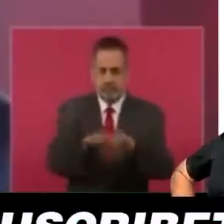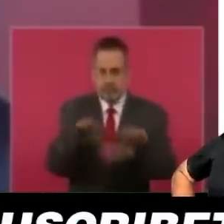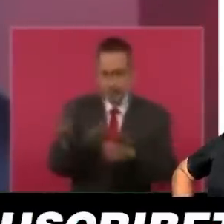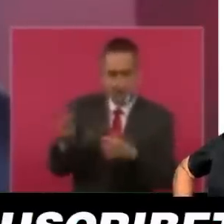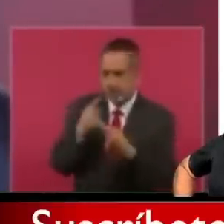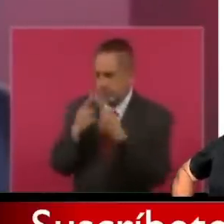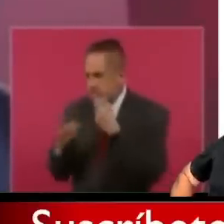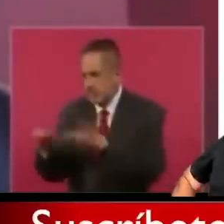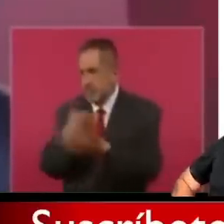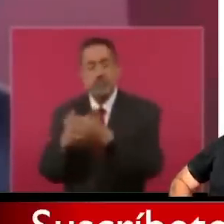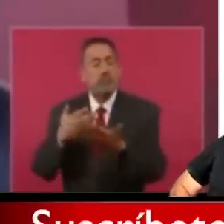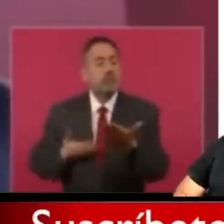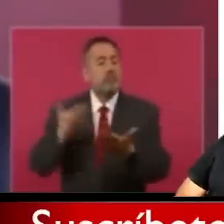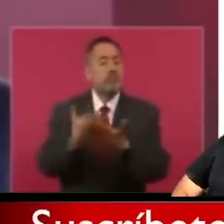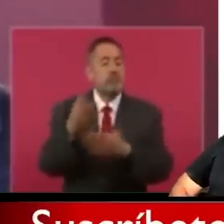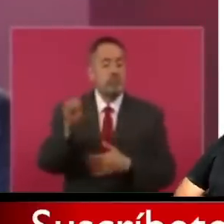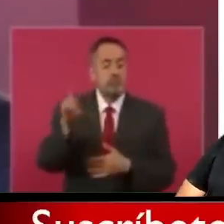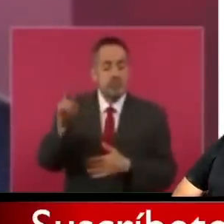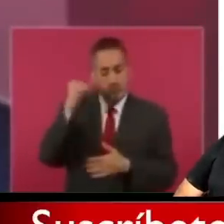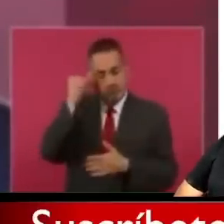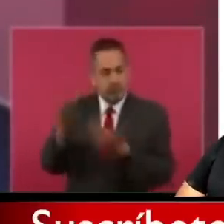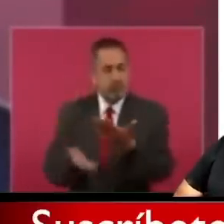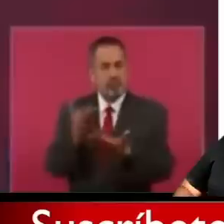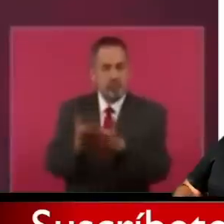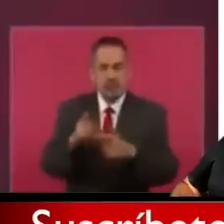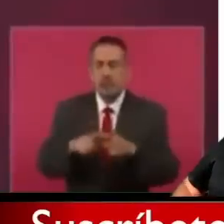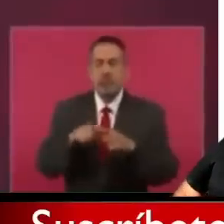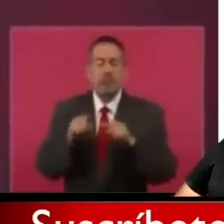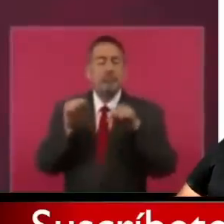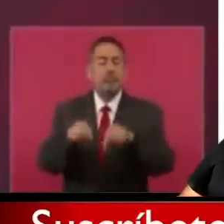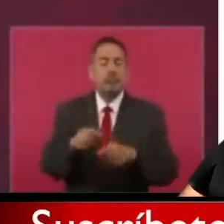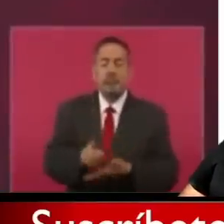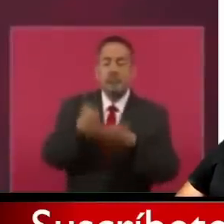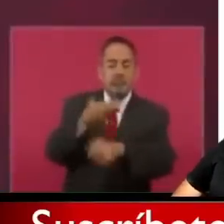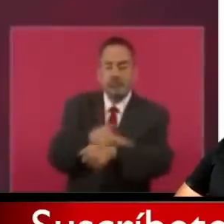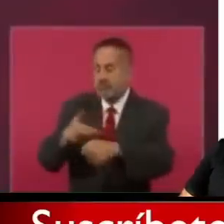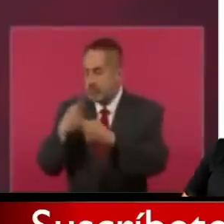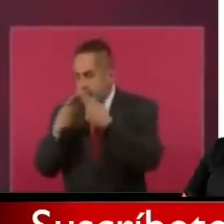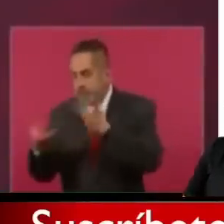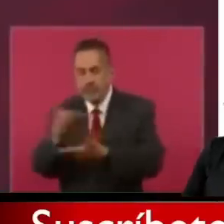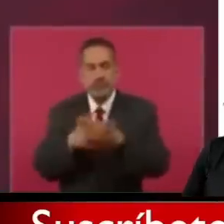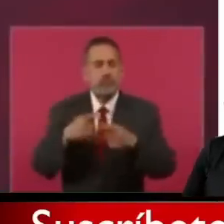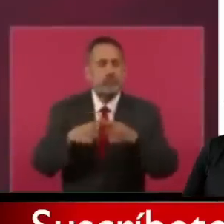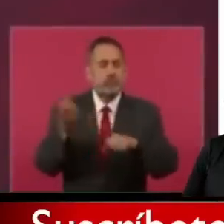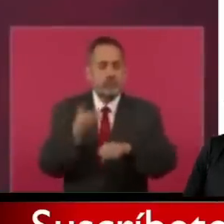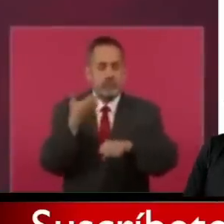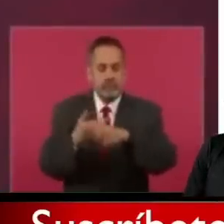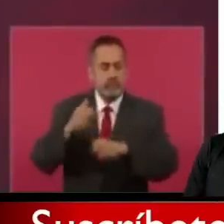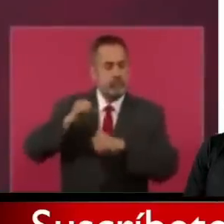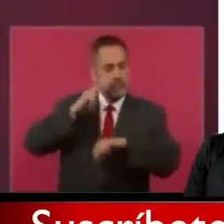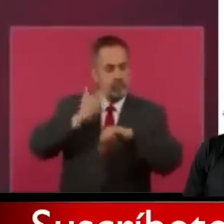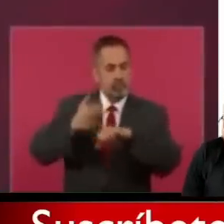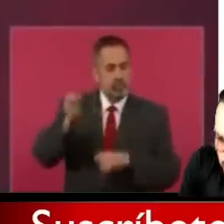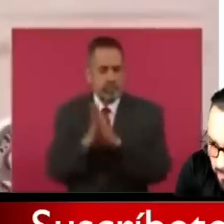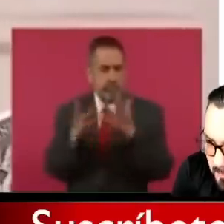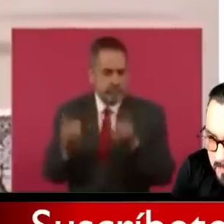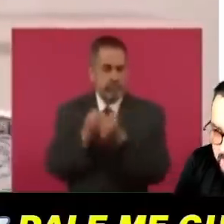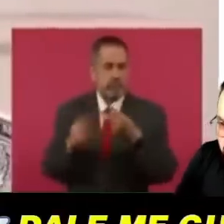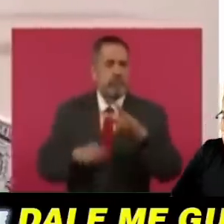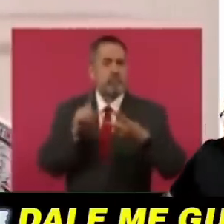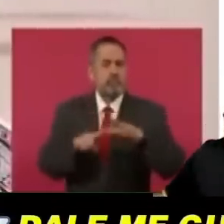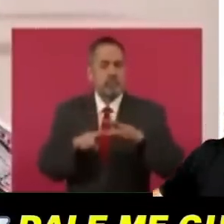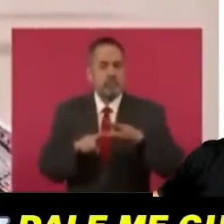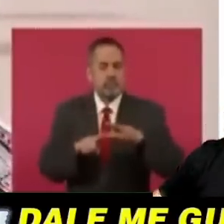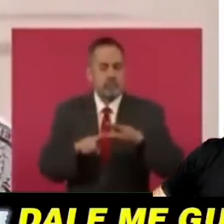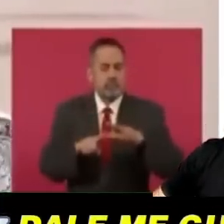ONU. Propusimos que actuara como intermediario el secretario general de la ONU,